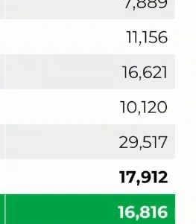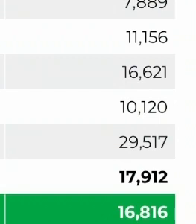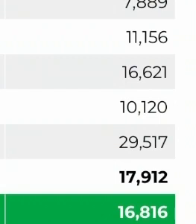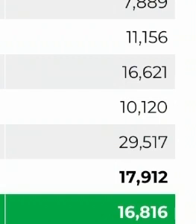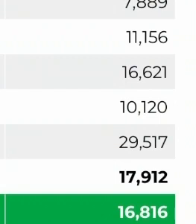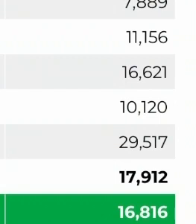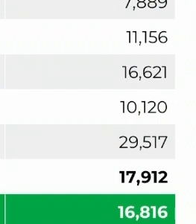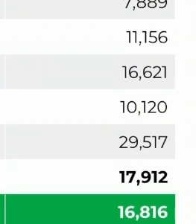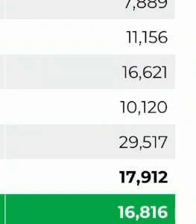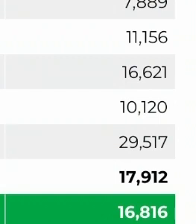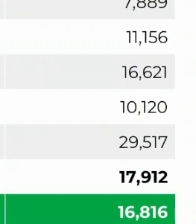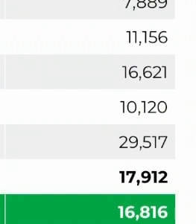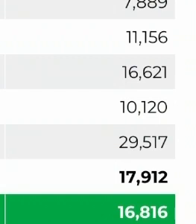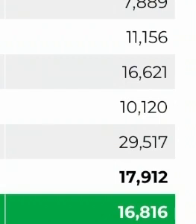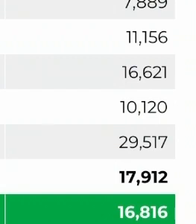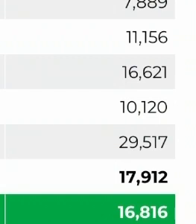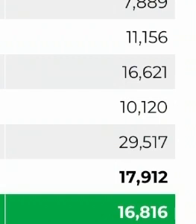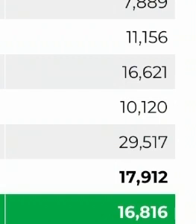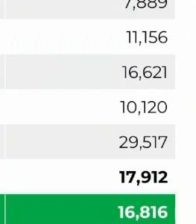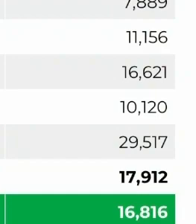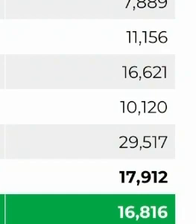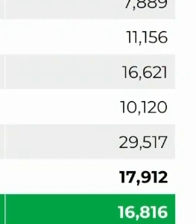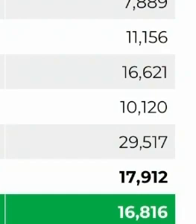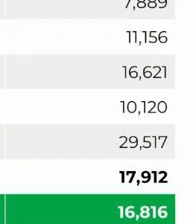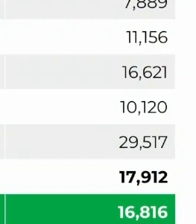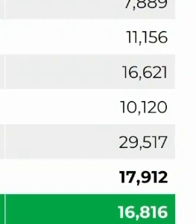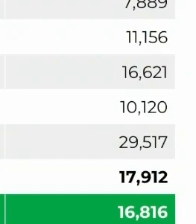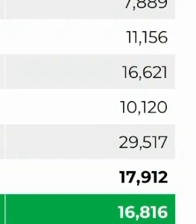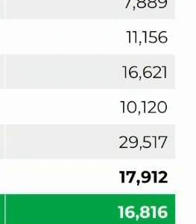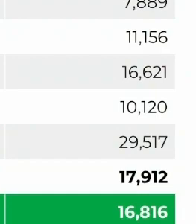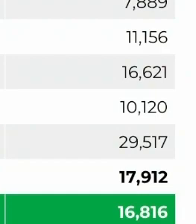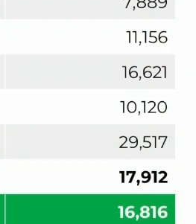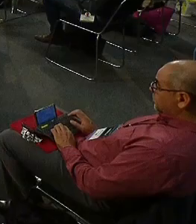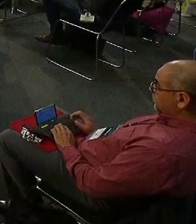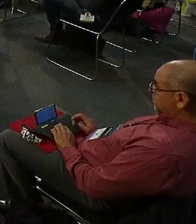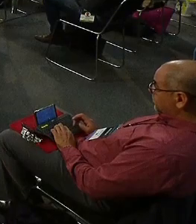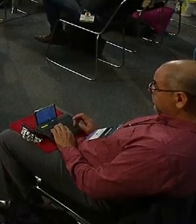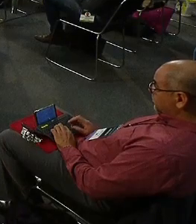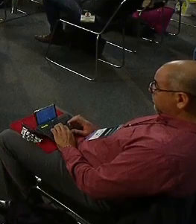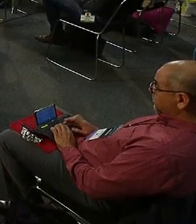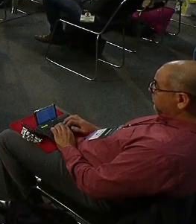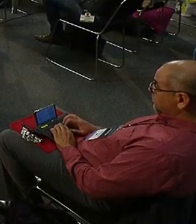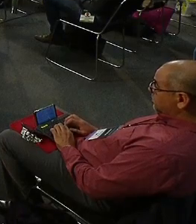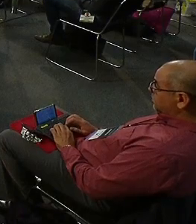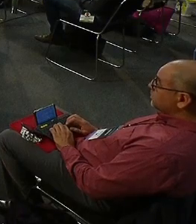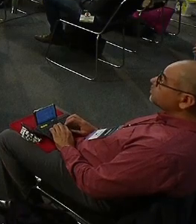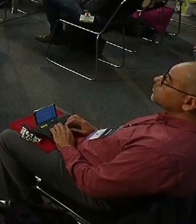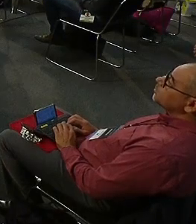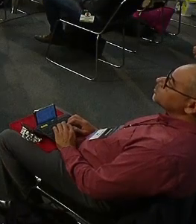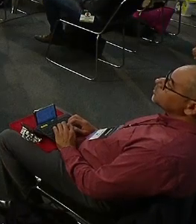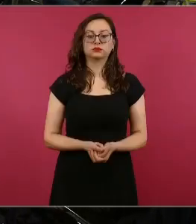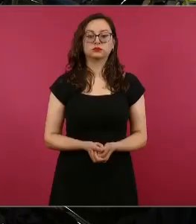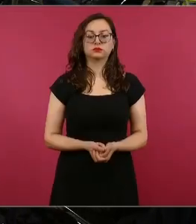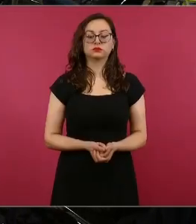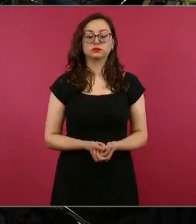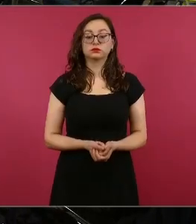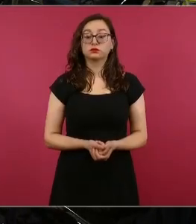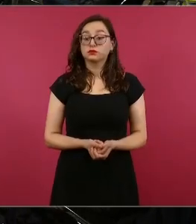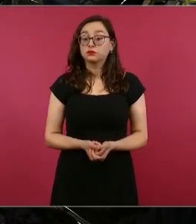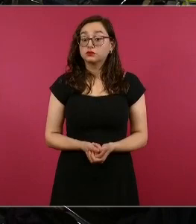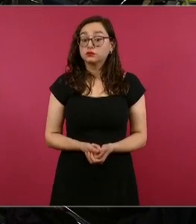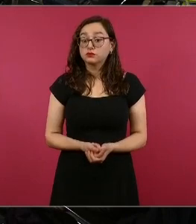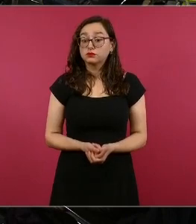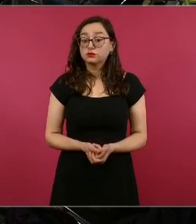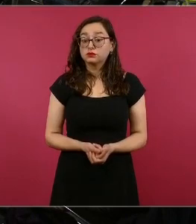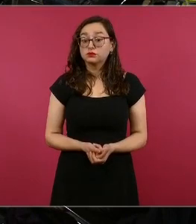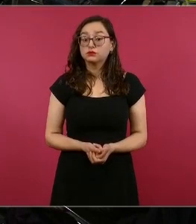y este es el monto. El costo, 16.800 millones. ¿Dijo que no iba a producir todo el año? ¿Perdone?